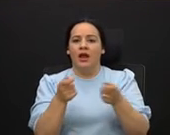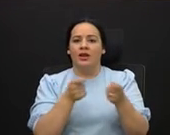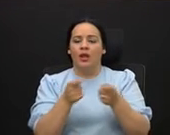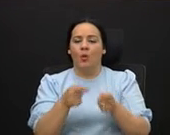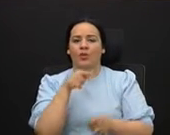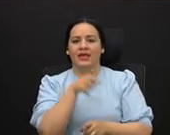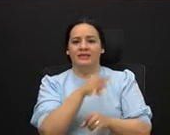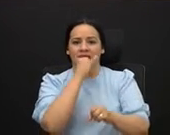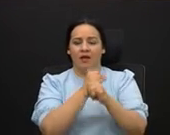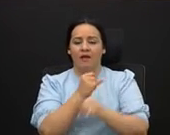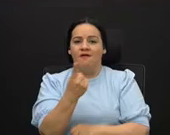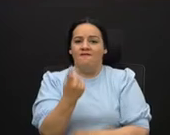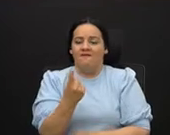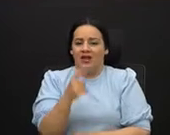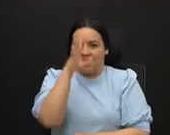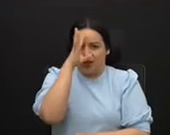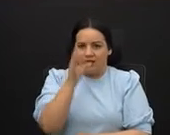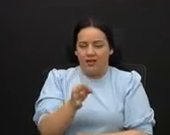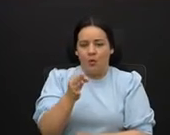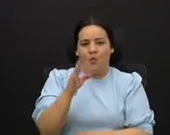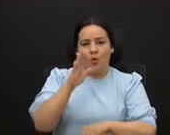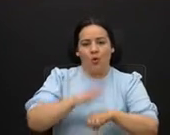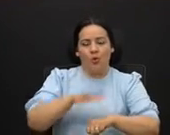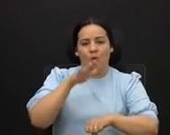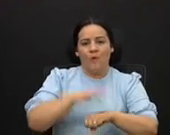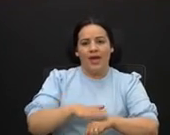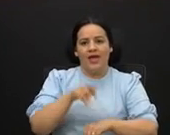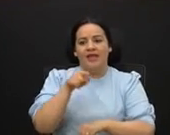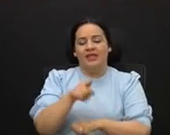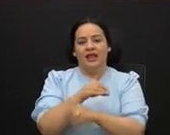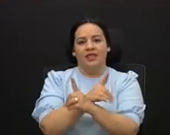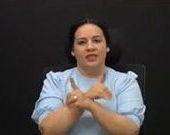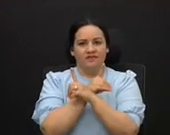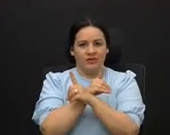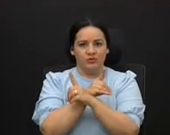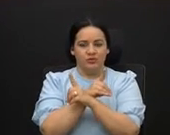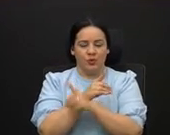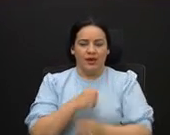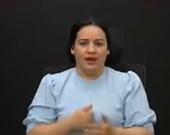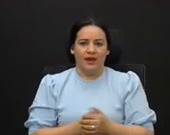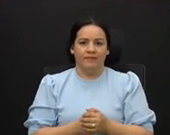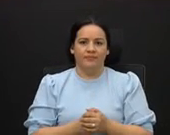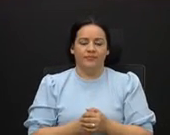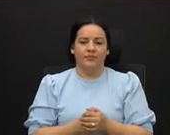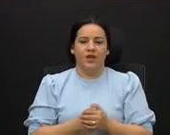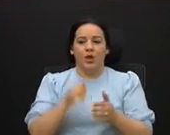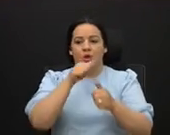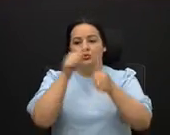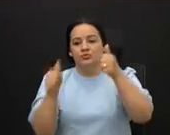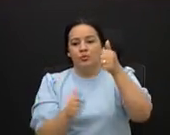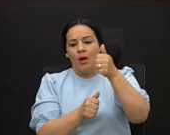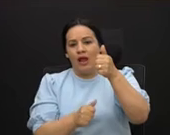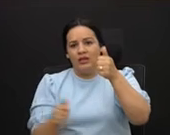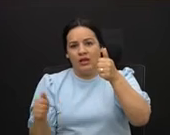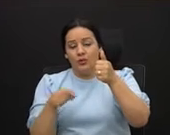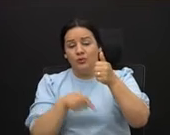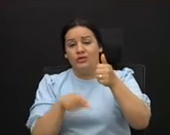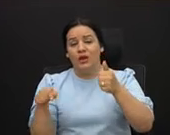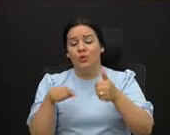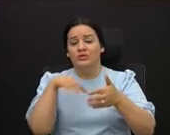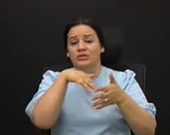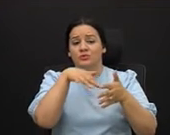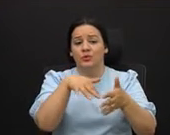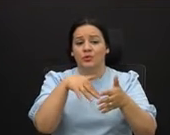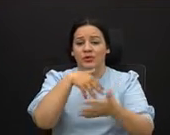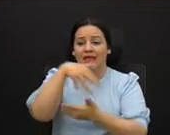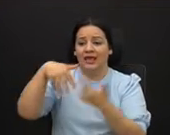institución. Falta credibilidad por culpa de la defensora, los que sus subalternos en los estudios de clima